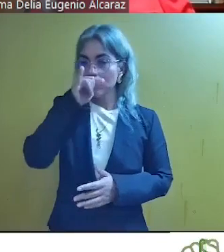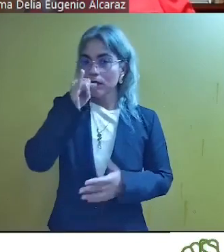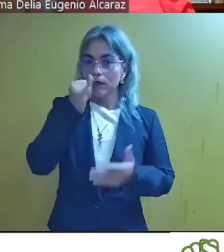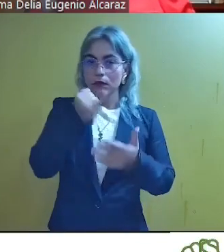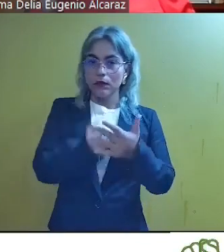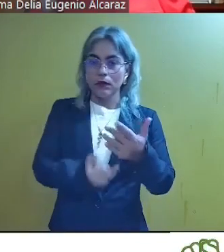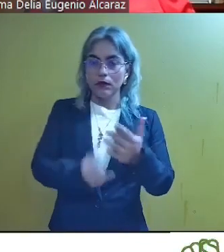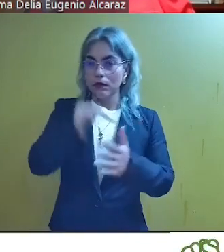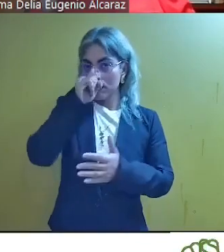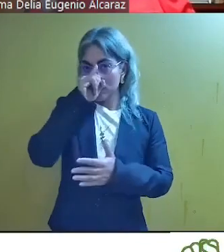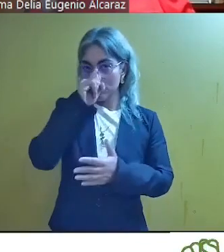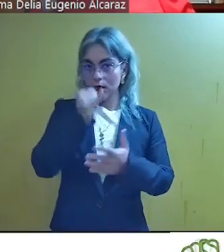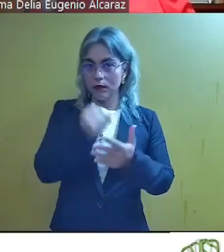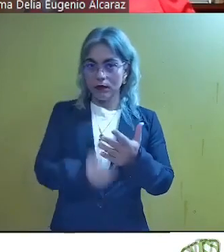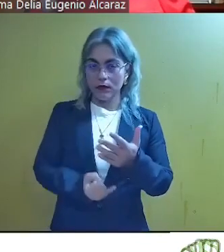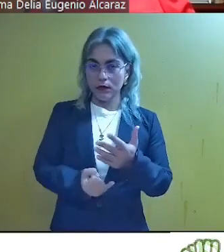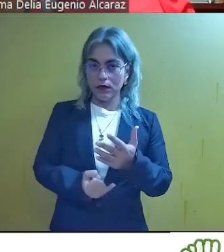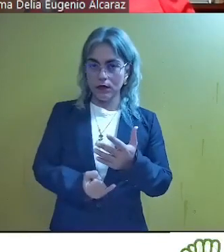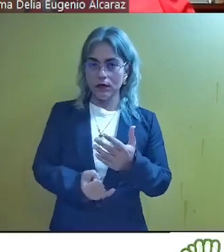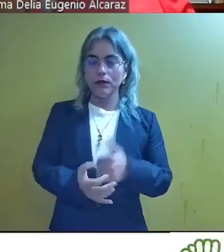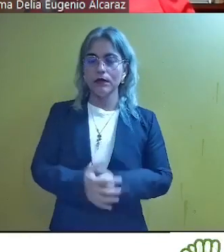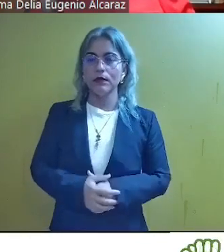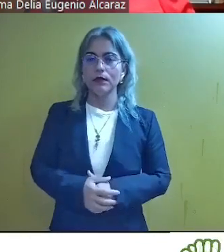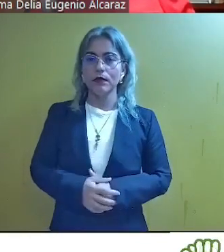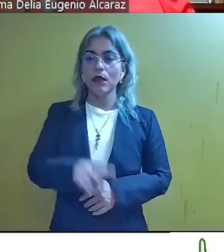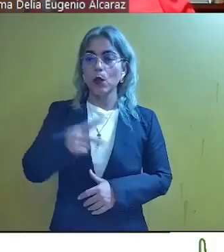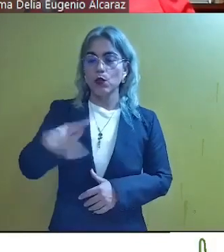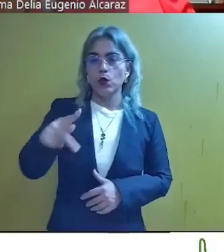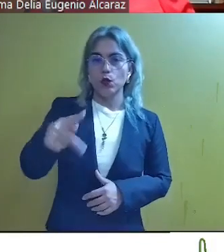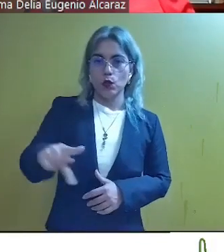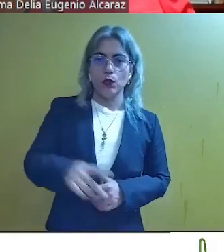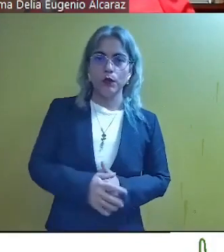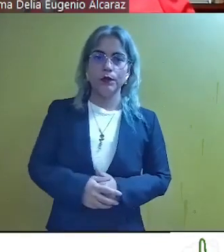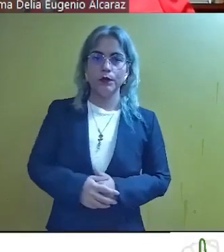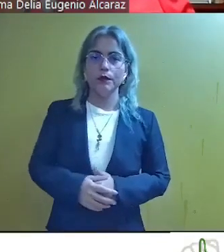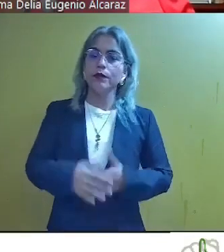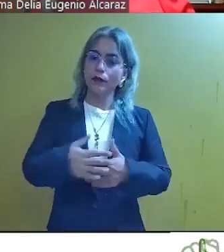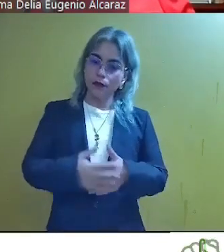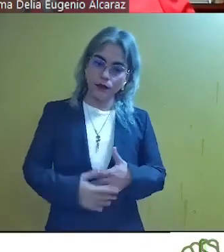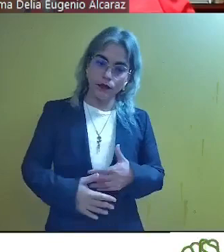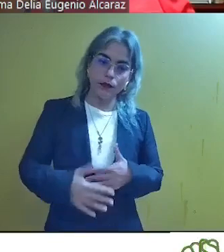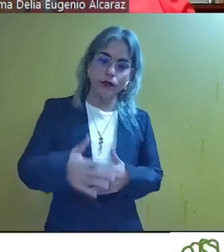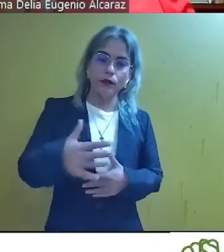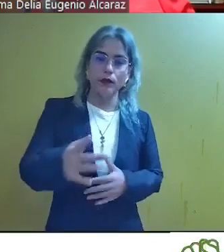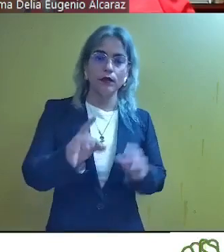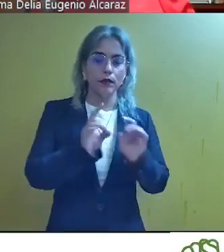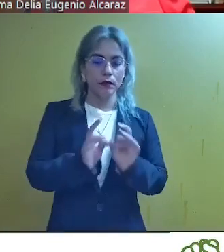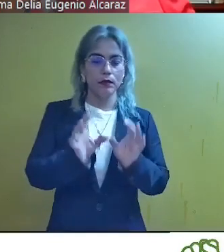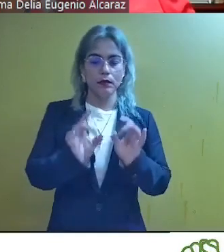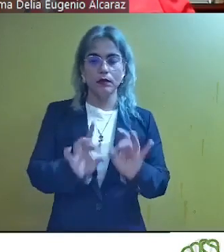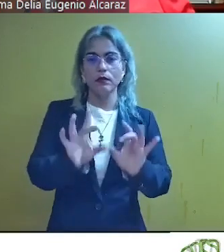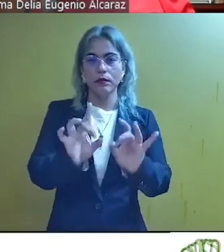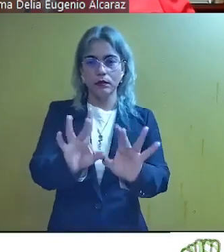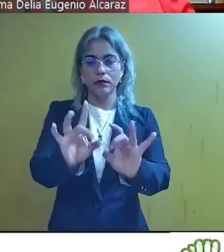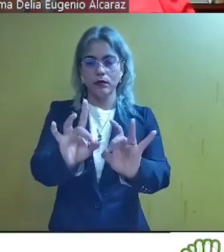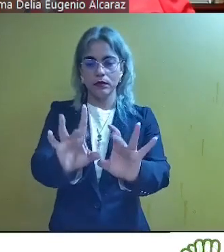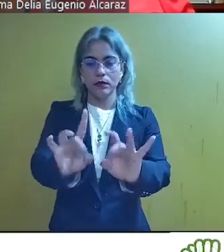del dictamen personal. Es de ahí parte todo lo que puede